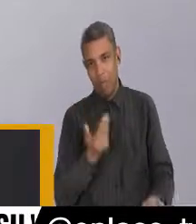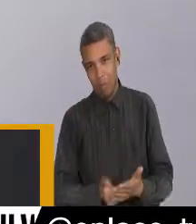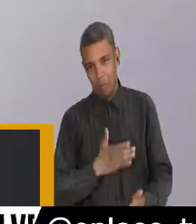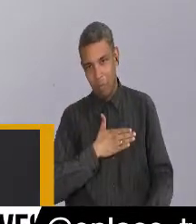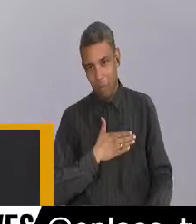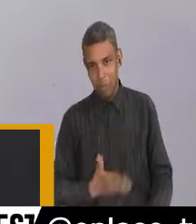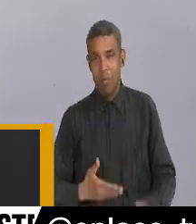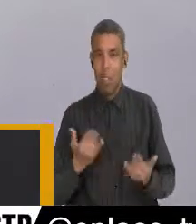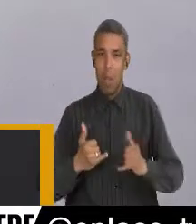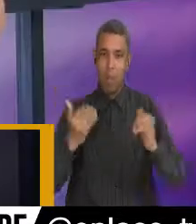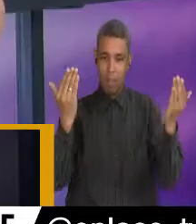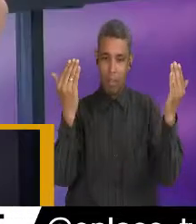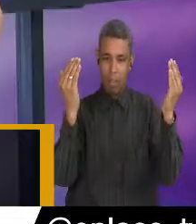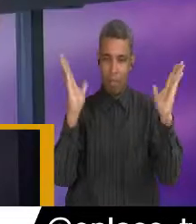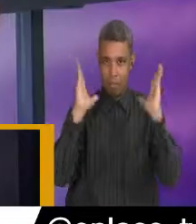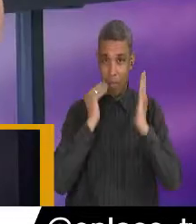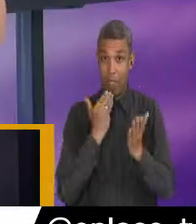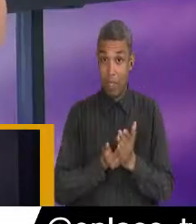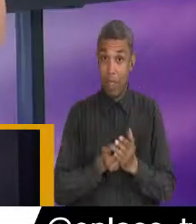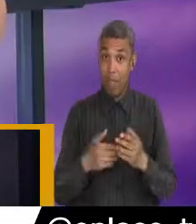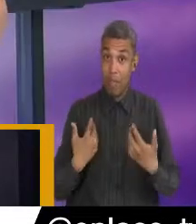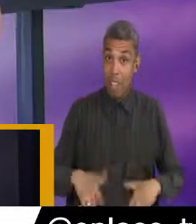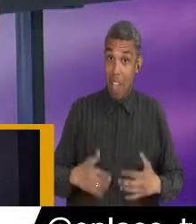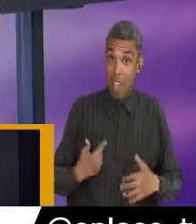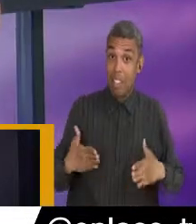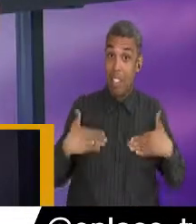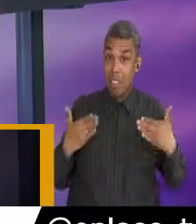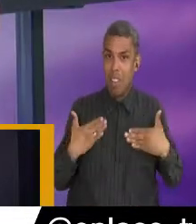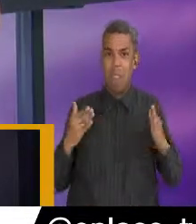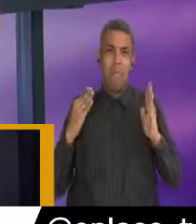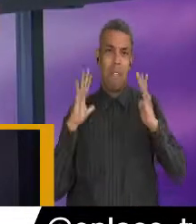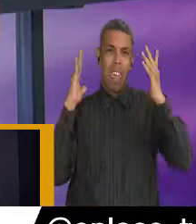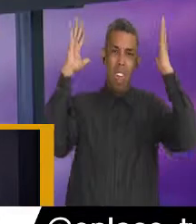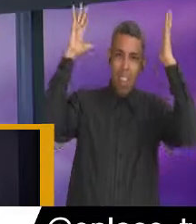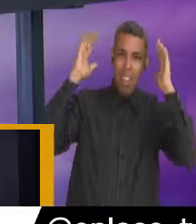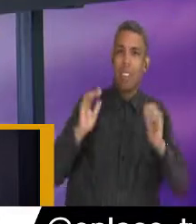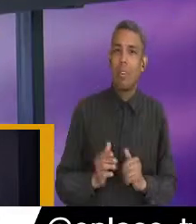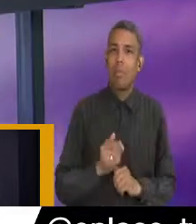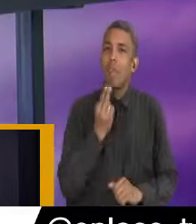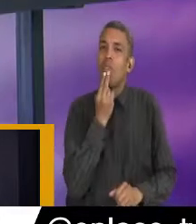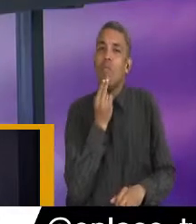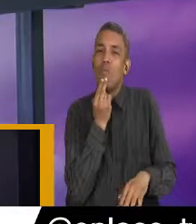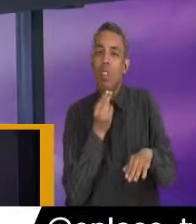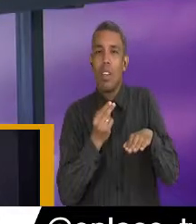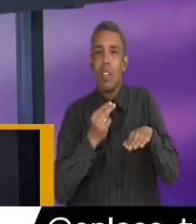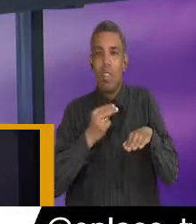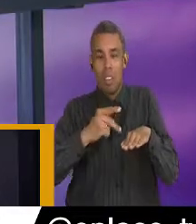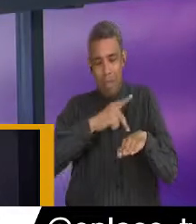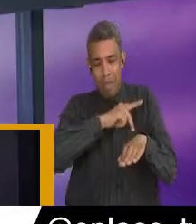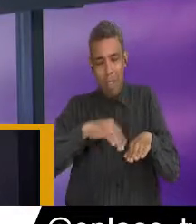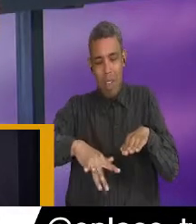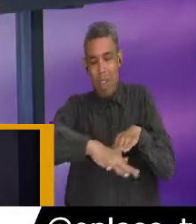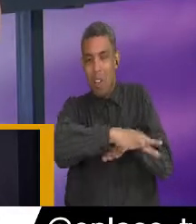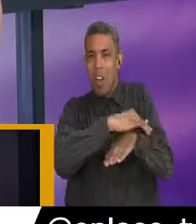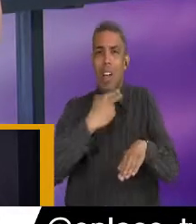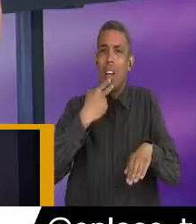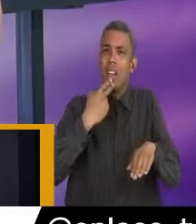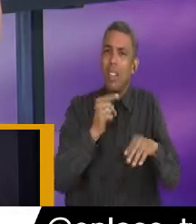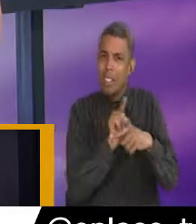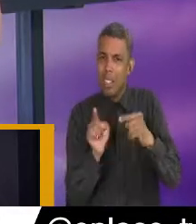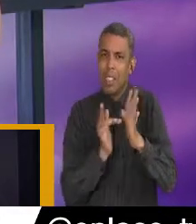nos ven ahorita. Ya se siente ese ambiente festivo, ya empiezan las personas a disfrutar el Festival del Dulce, que es tradicional en Semana Santa y que coincide en